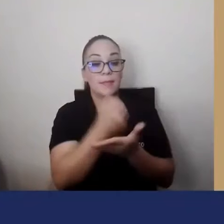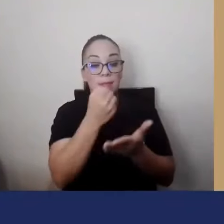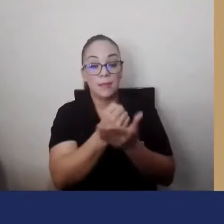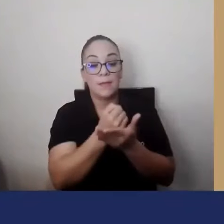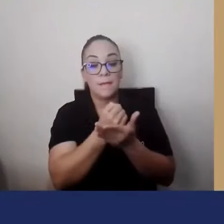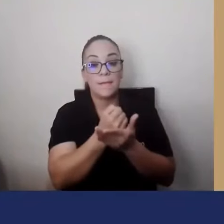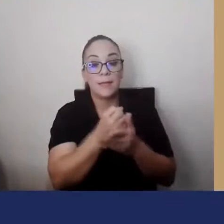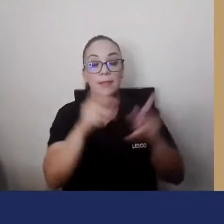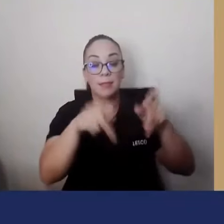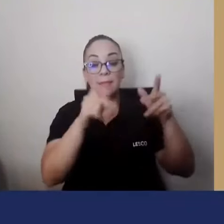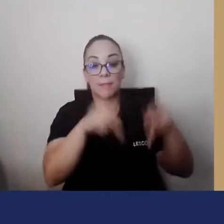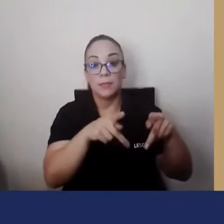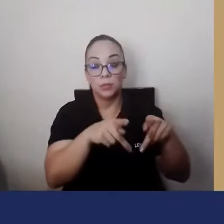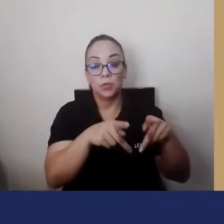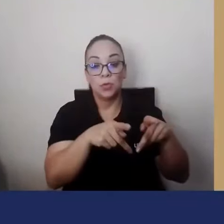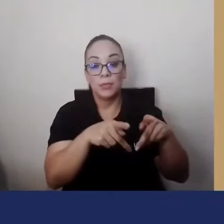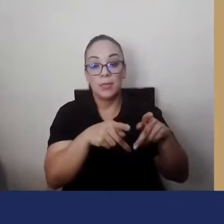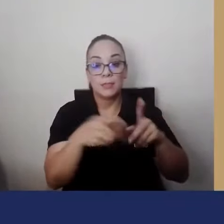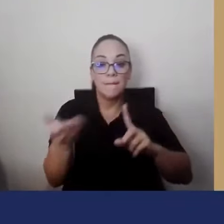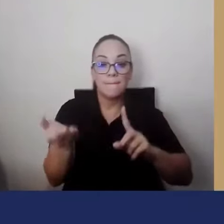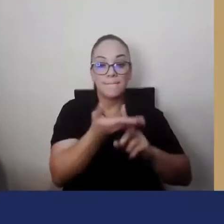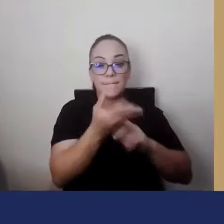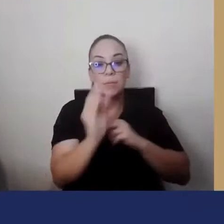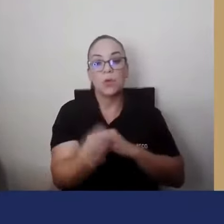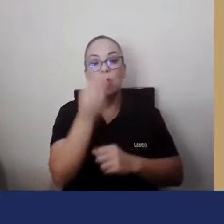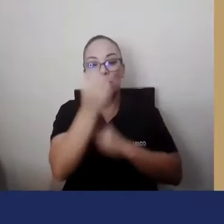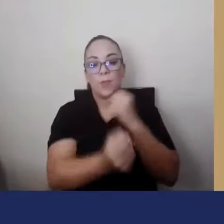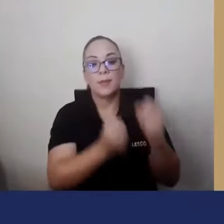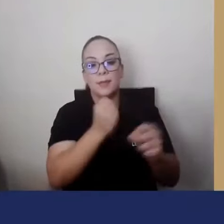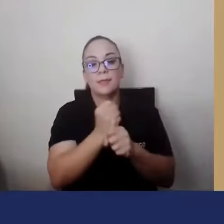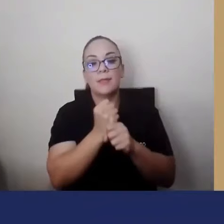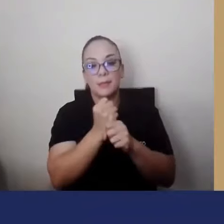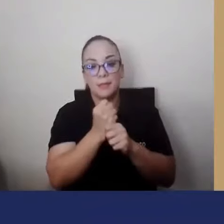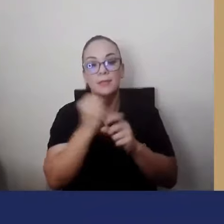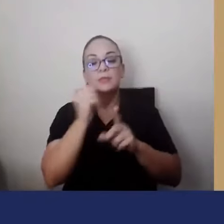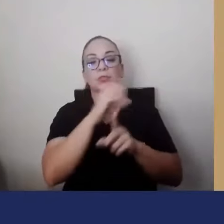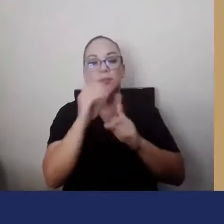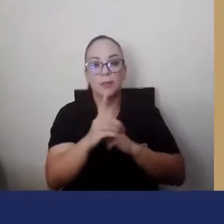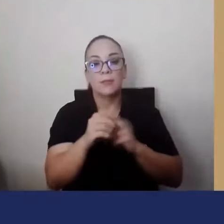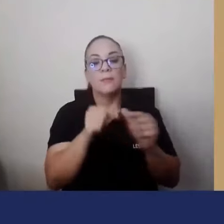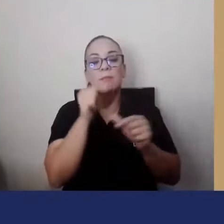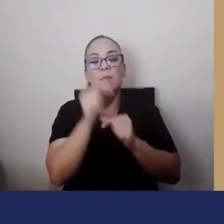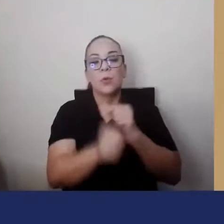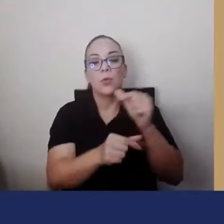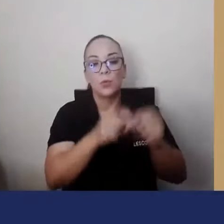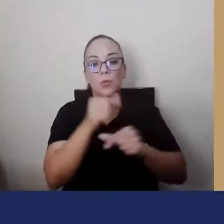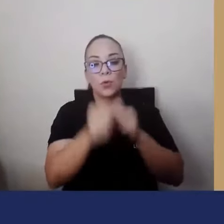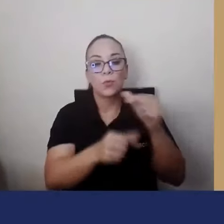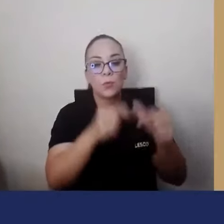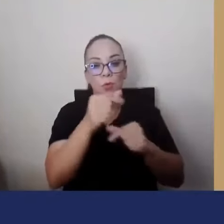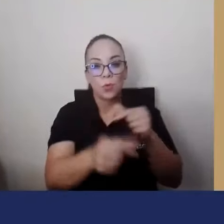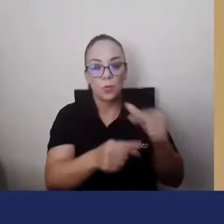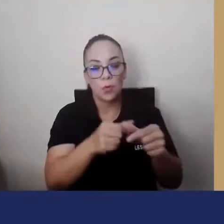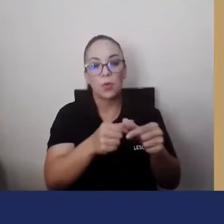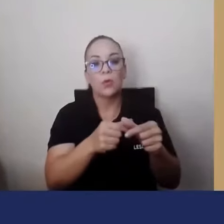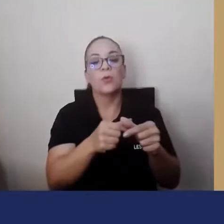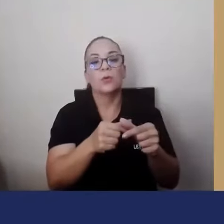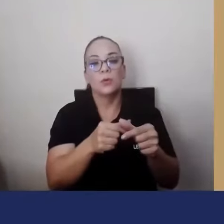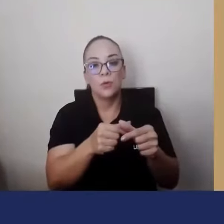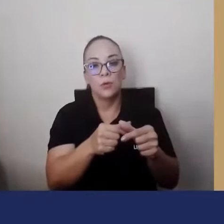rango muy joven hoy en nuestra sociedad, y paulatinamente con la actividad